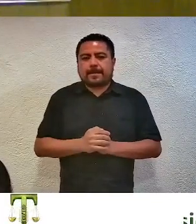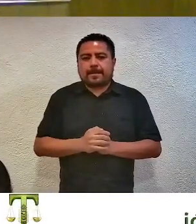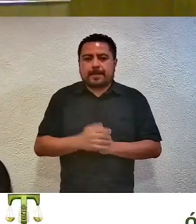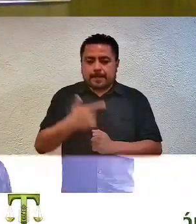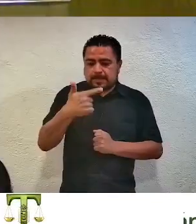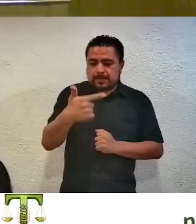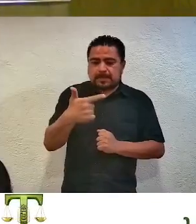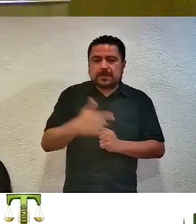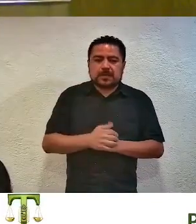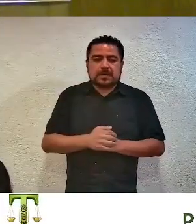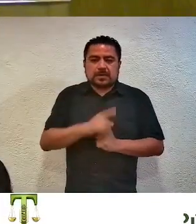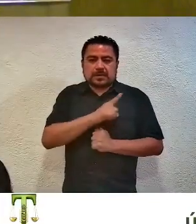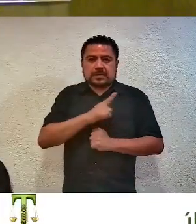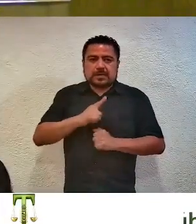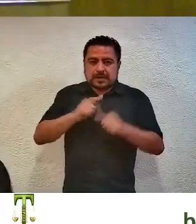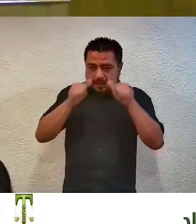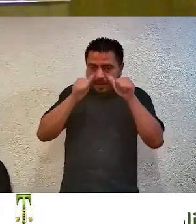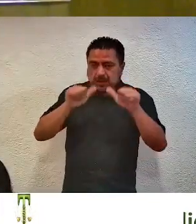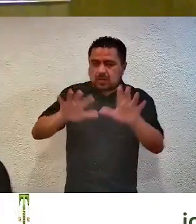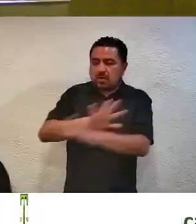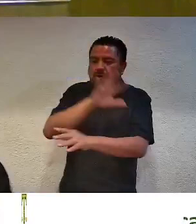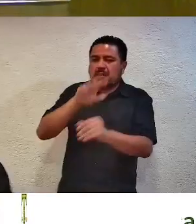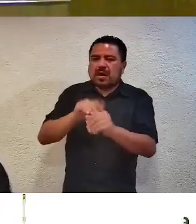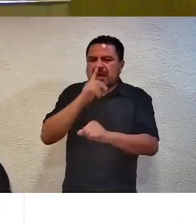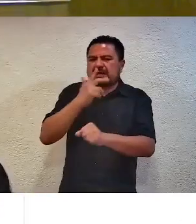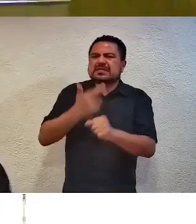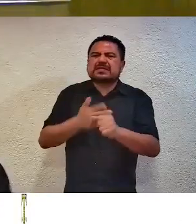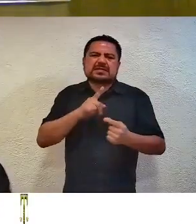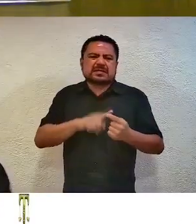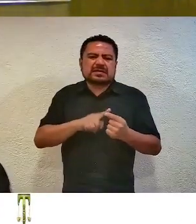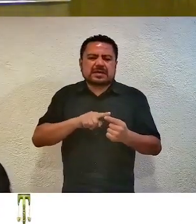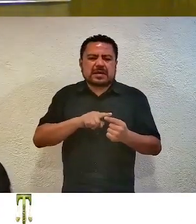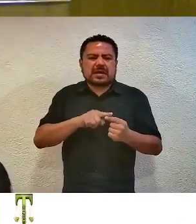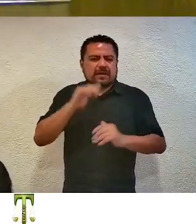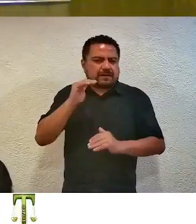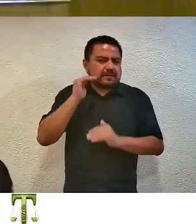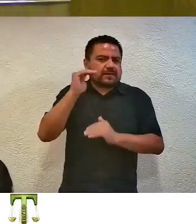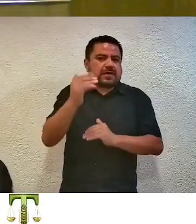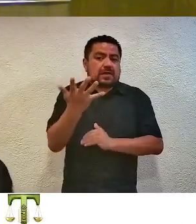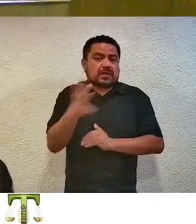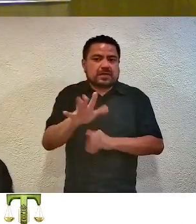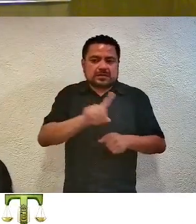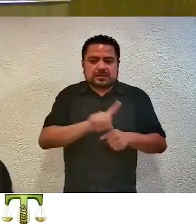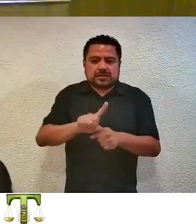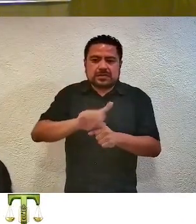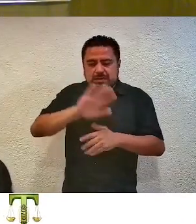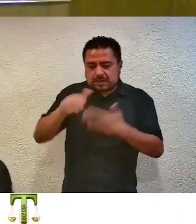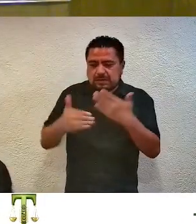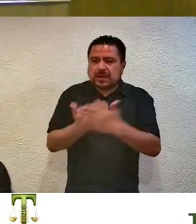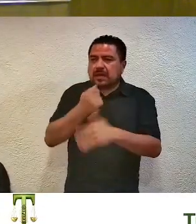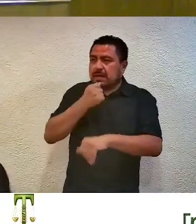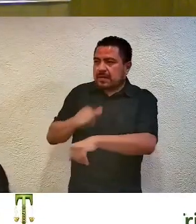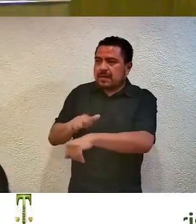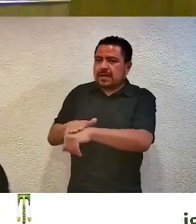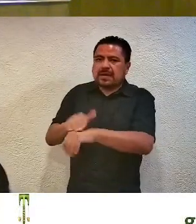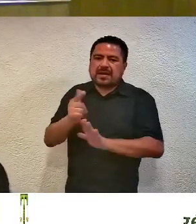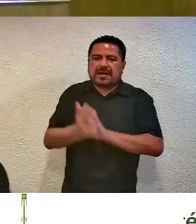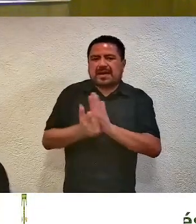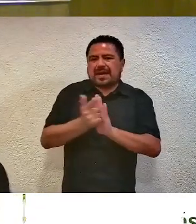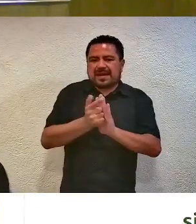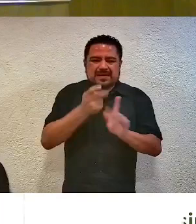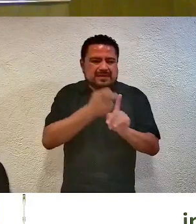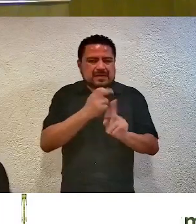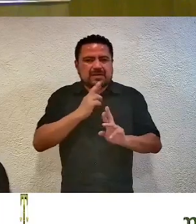7. Para el cumplimiento de todo lo anterior se le concede a la autoridad responsable un plazo de 10 días hábiles contados a partir del día siguiente a la notificación legal de esta